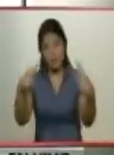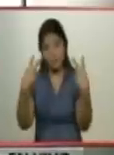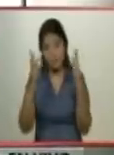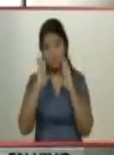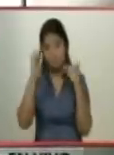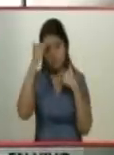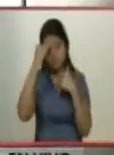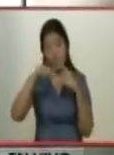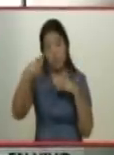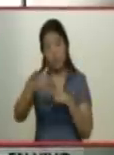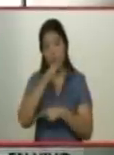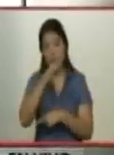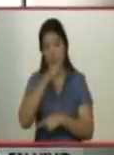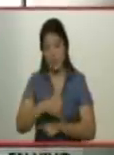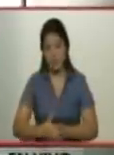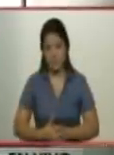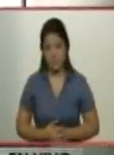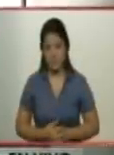seguiré